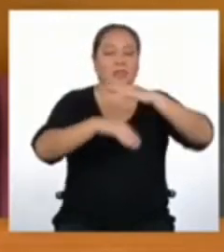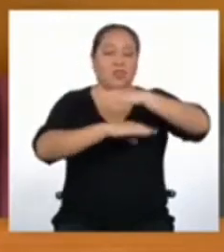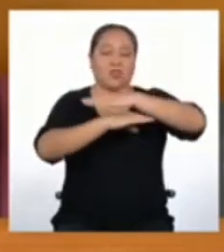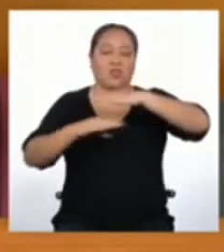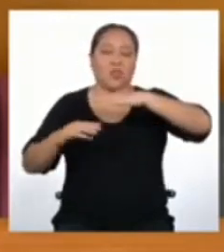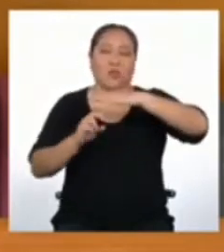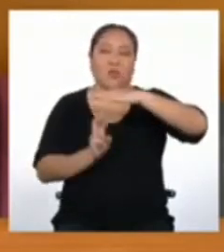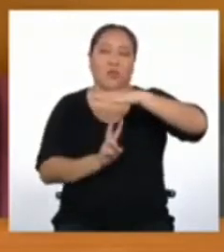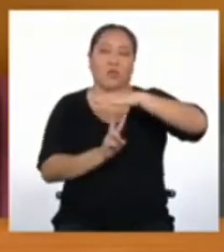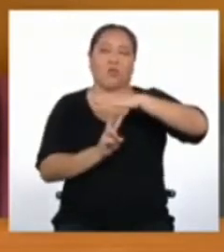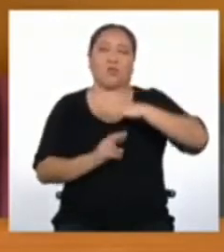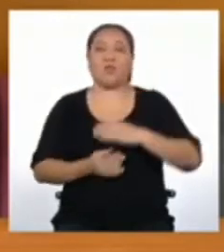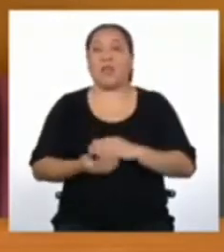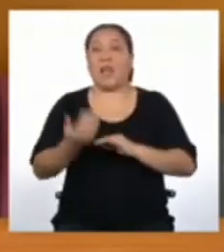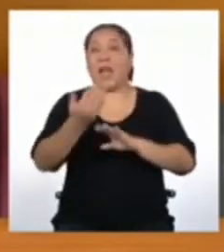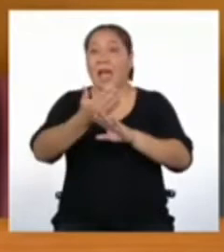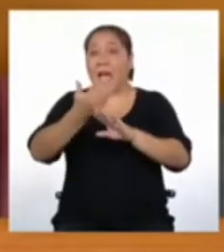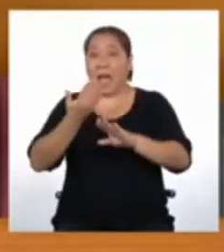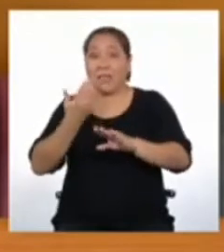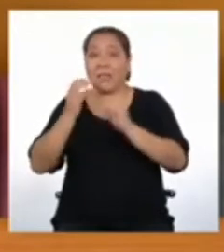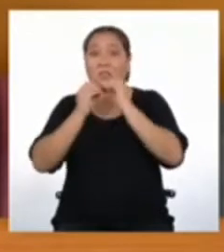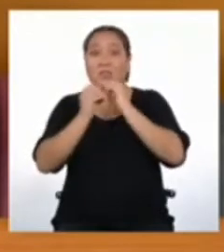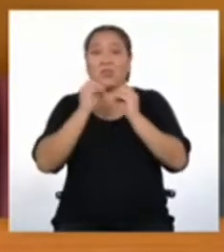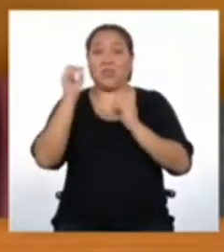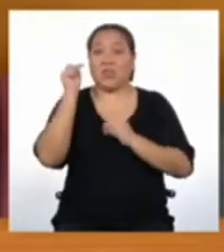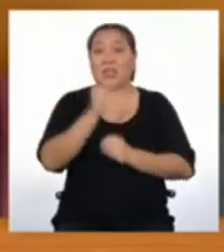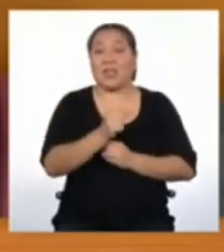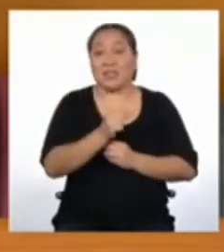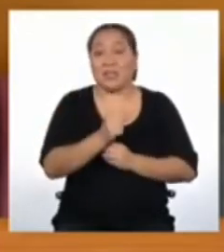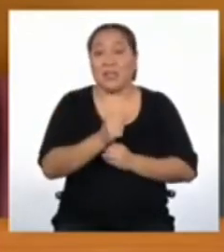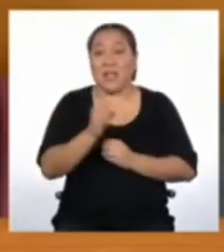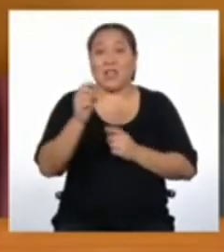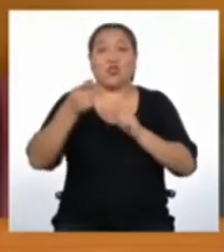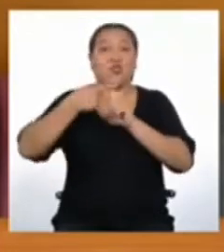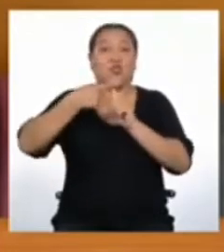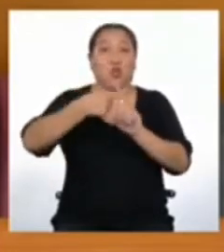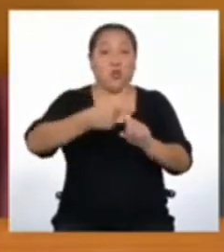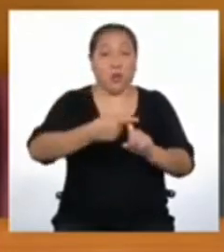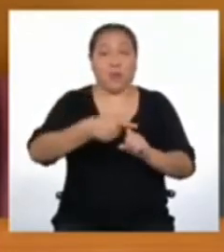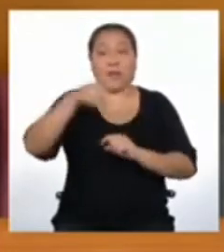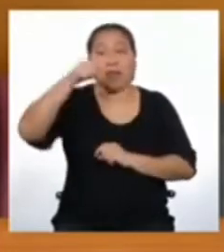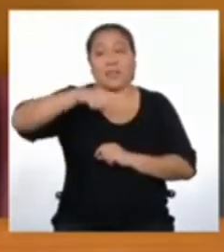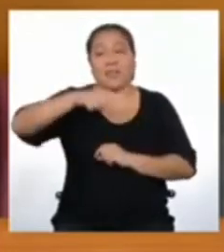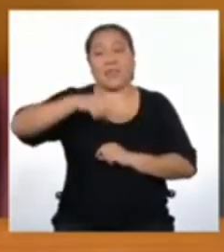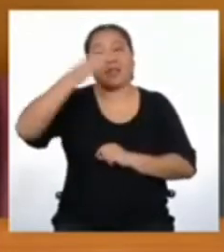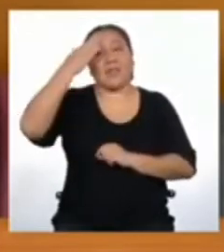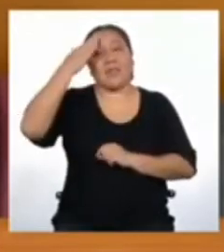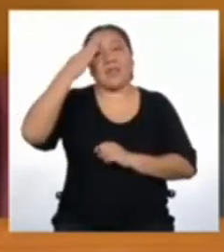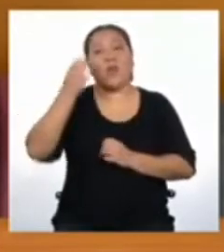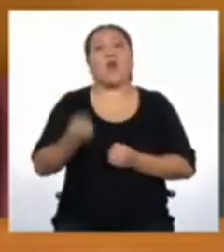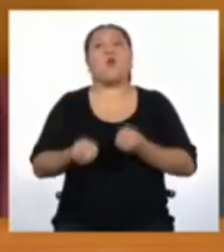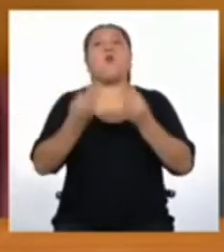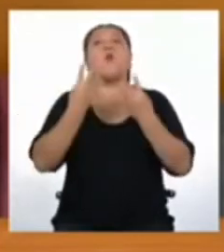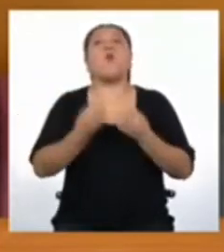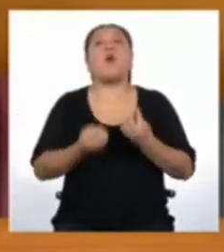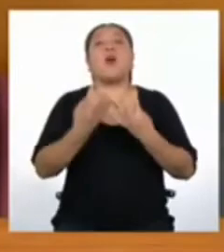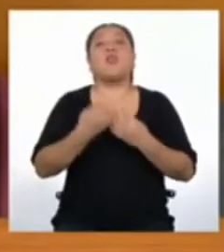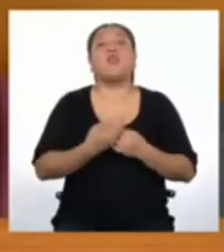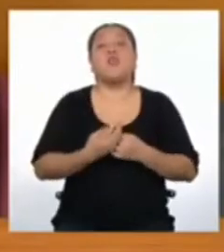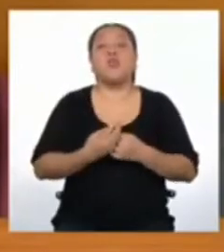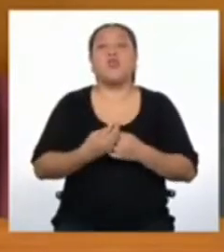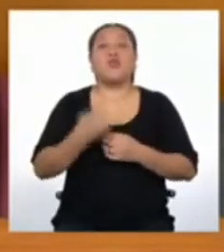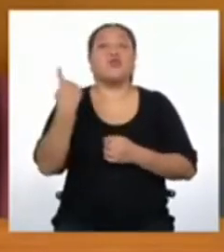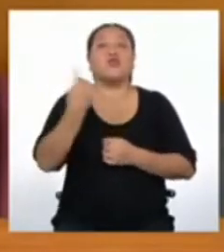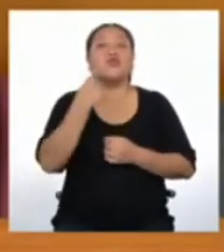2. Antes de resolver esta ecuación, necesitas saber cuánto fue el gasto solo del